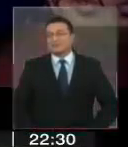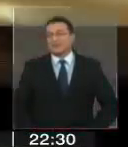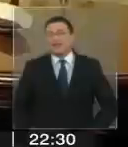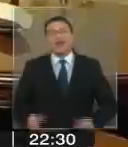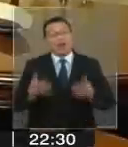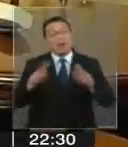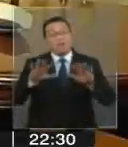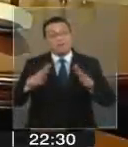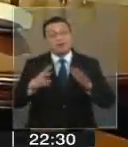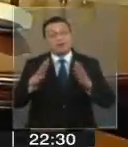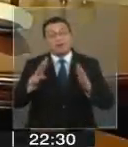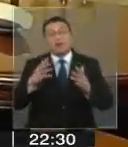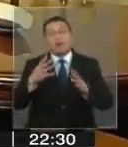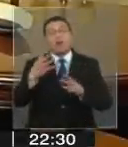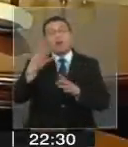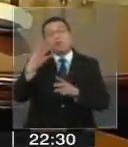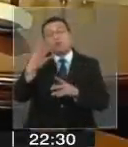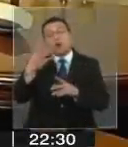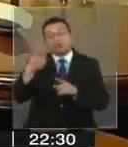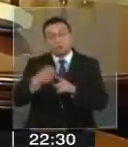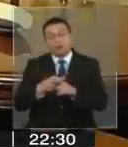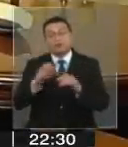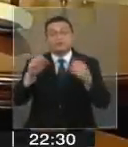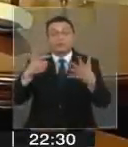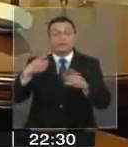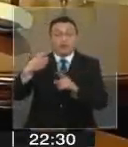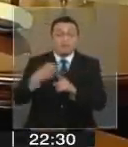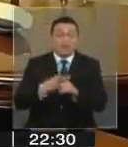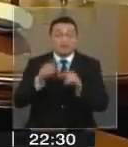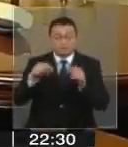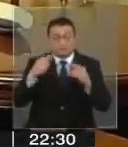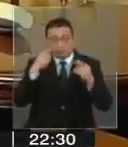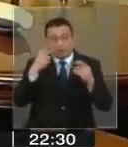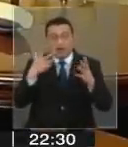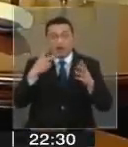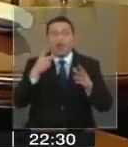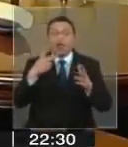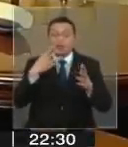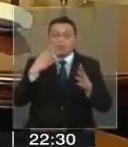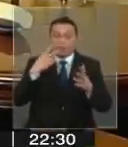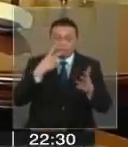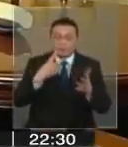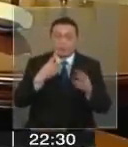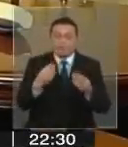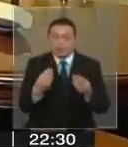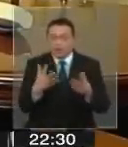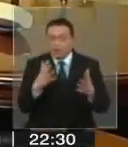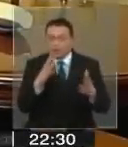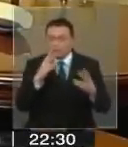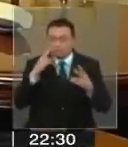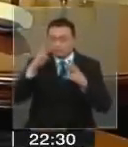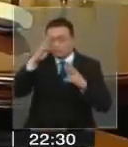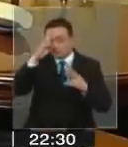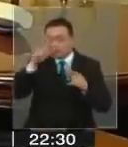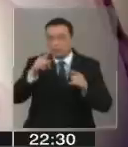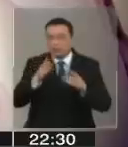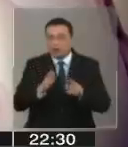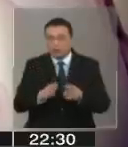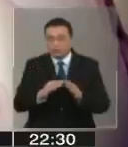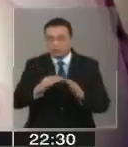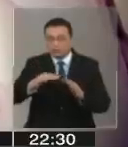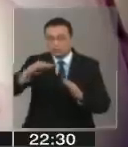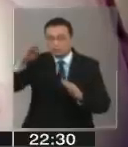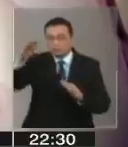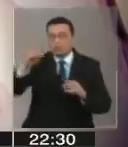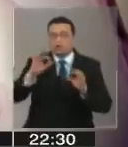Más o menos al cuarto, al sexto mes empezamos a detectar de que algo no iba bien. No empezó a seguir hitos de